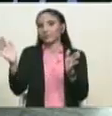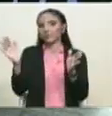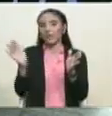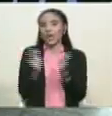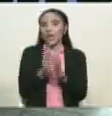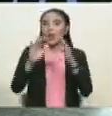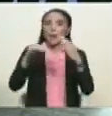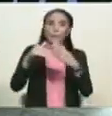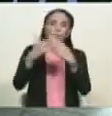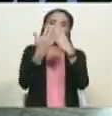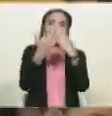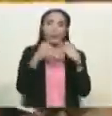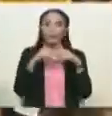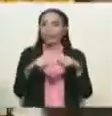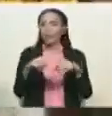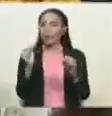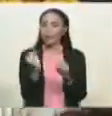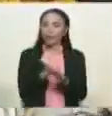en la madrugada.